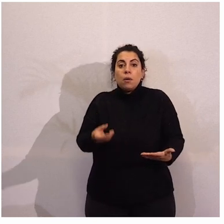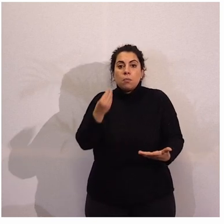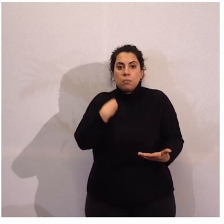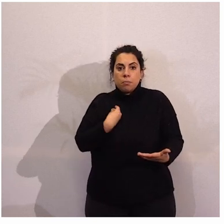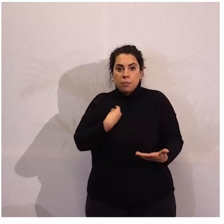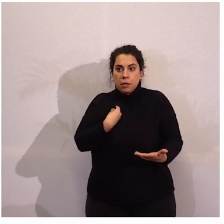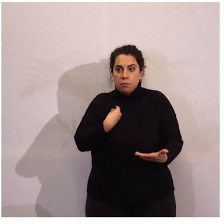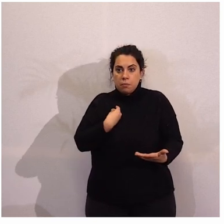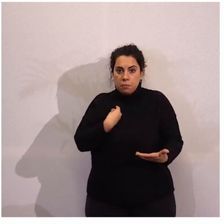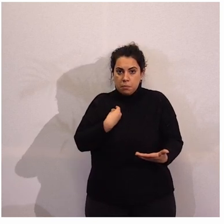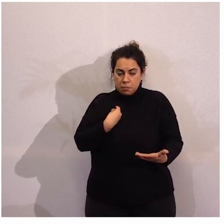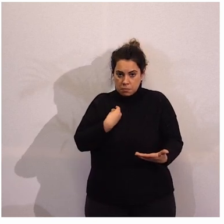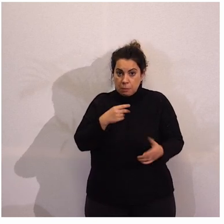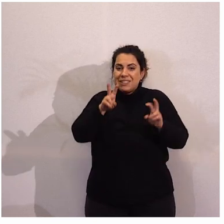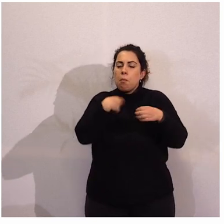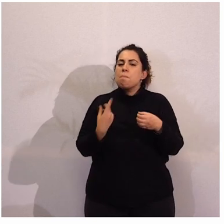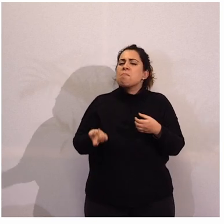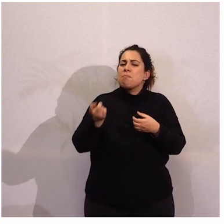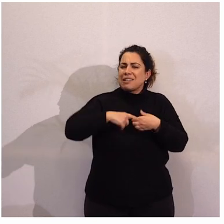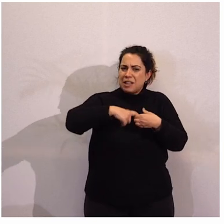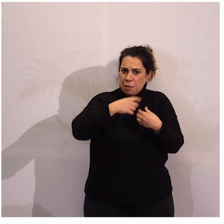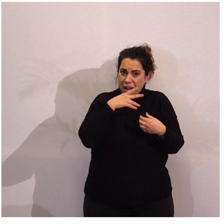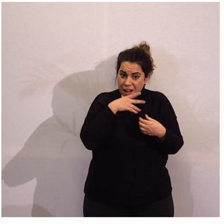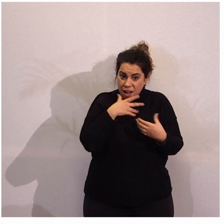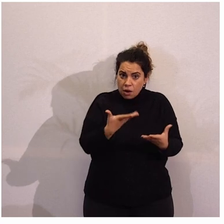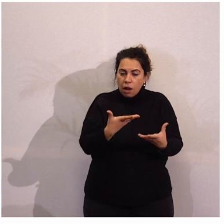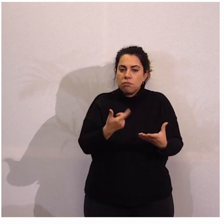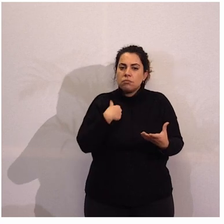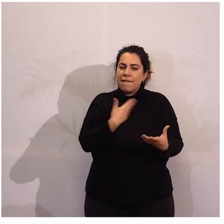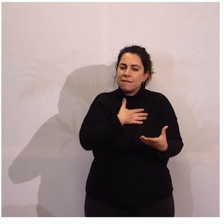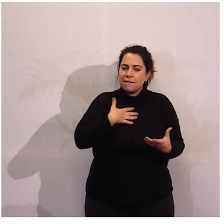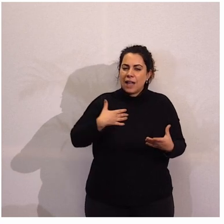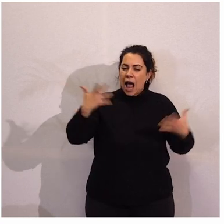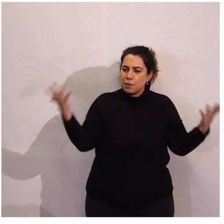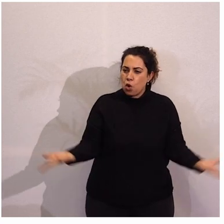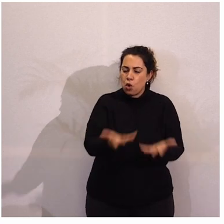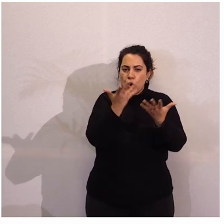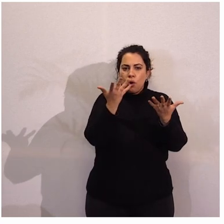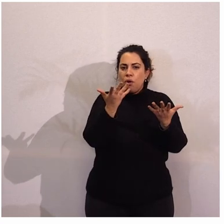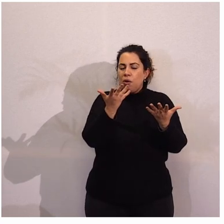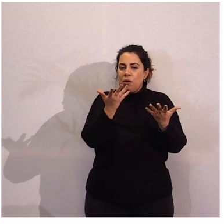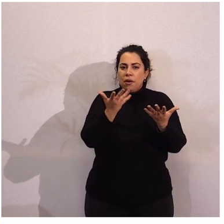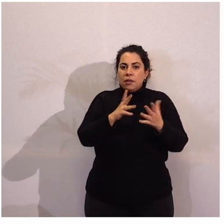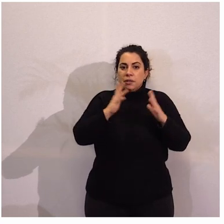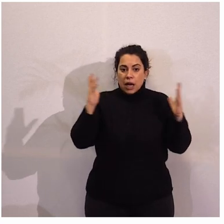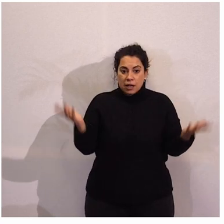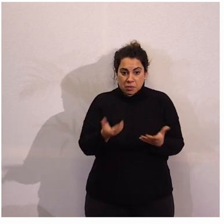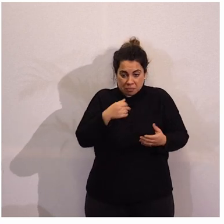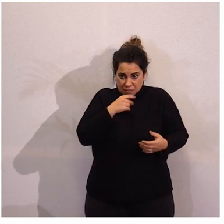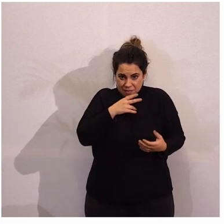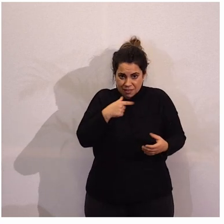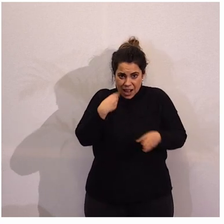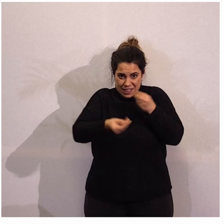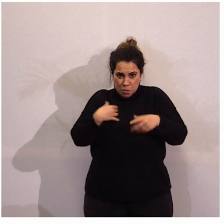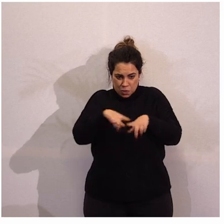toda esta participación que hay, a mí me gustaría animar, y de hecho estamos haciendo desde